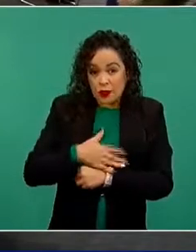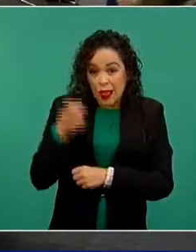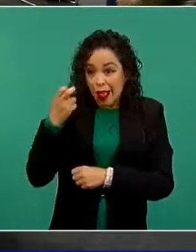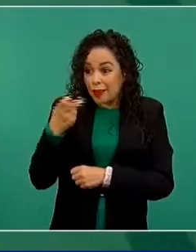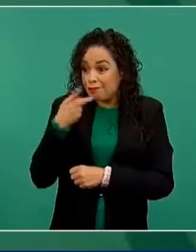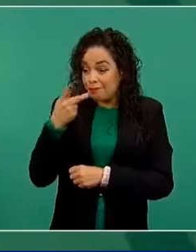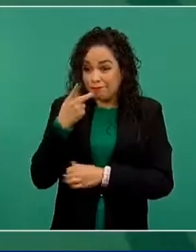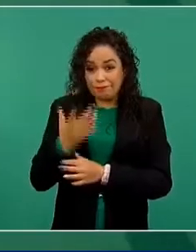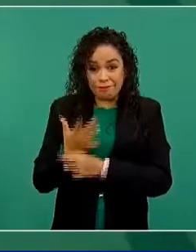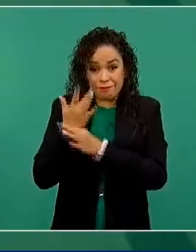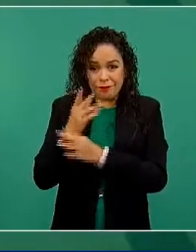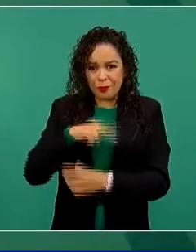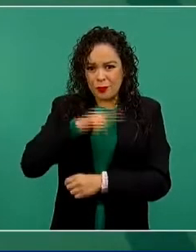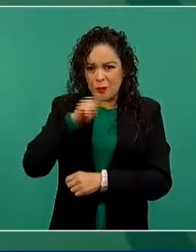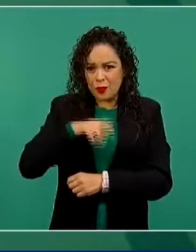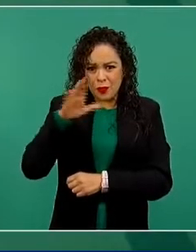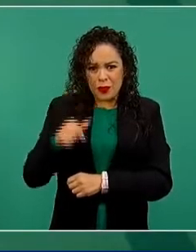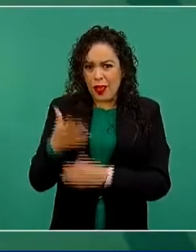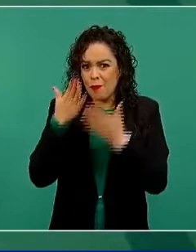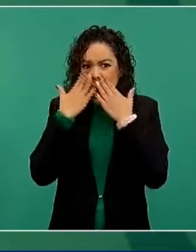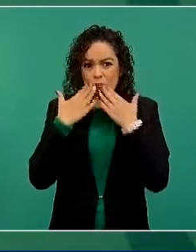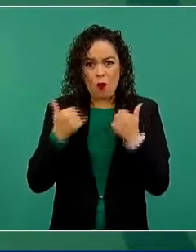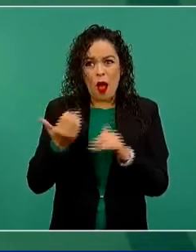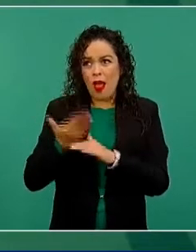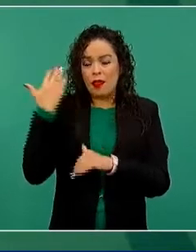eso. Entonces,